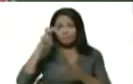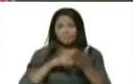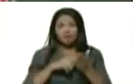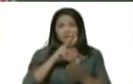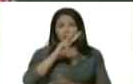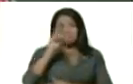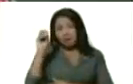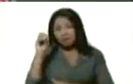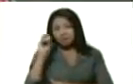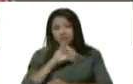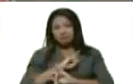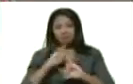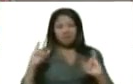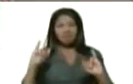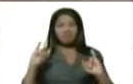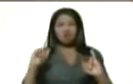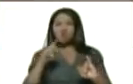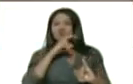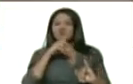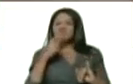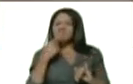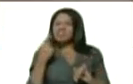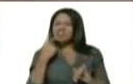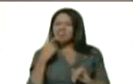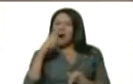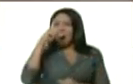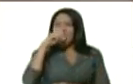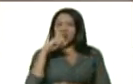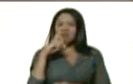2020, ¿cómo es que llaman cuando hay